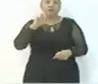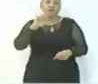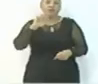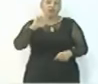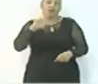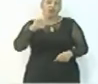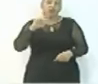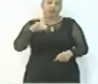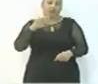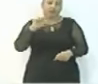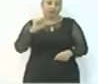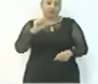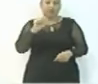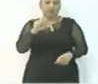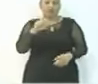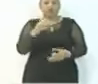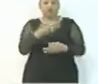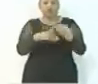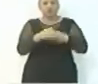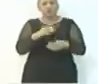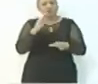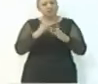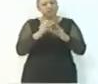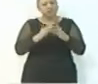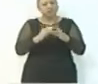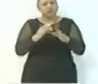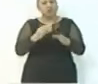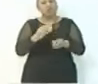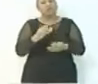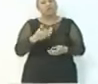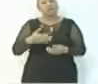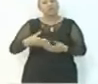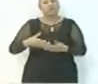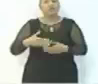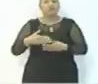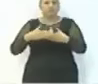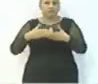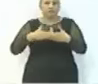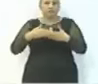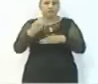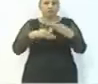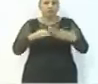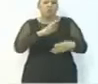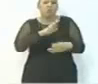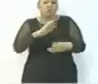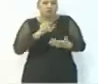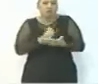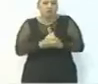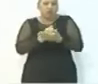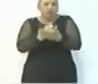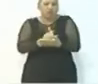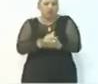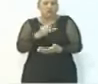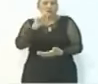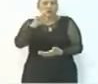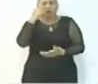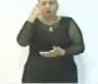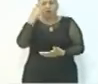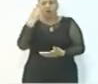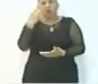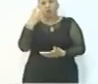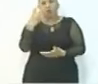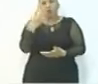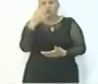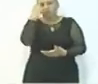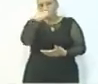situación relacionada específicamente con el embarazo, ahí podrán orientarnos igual las 24 horas del día y está a su